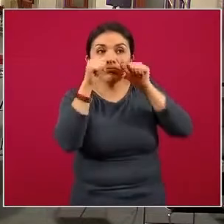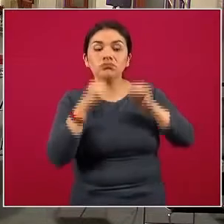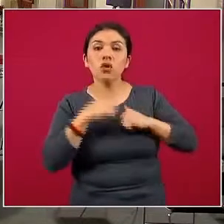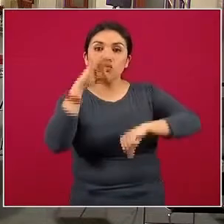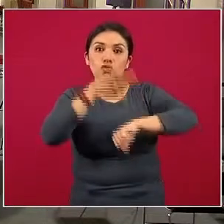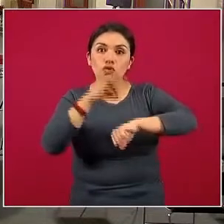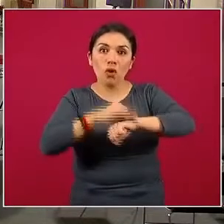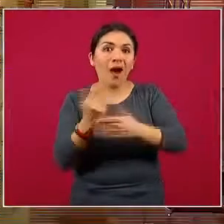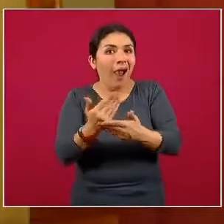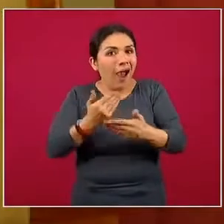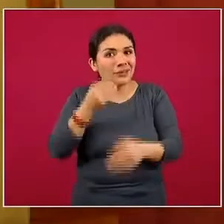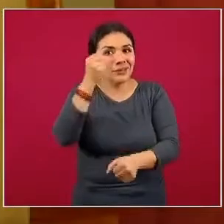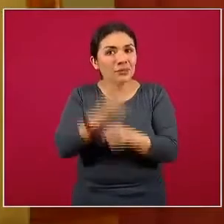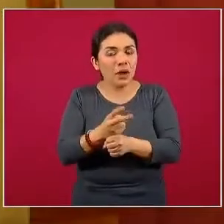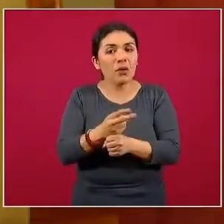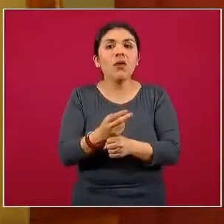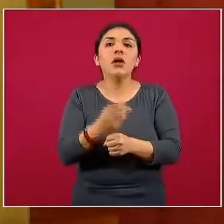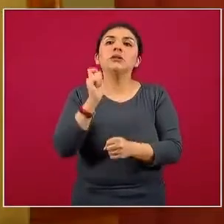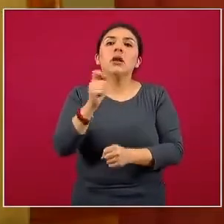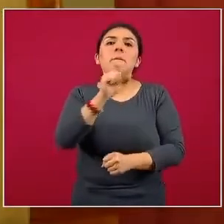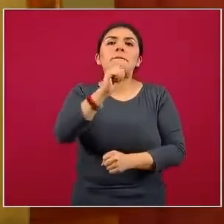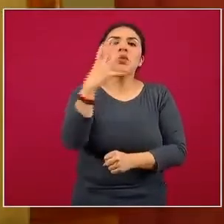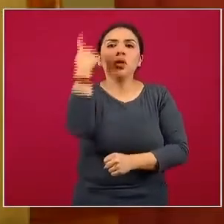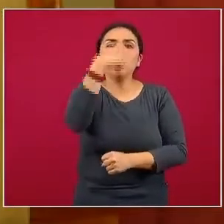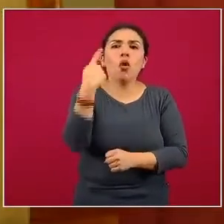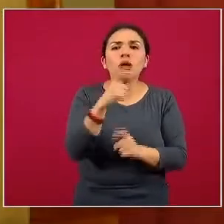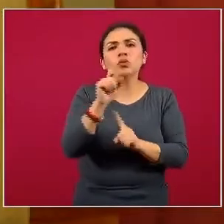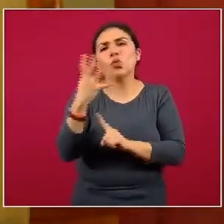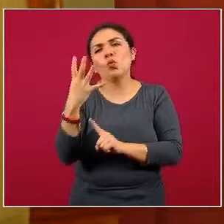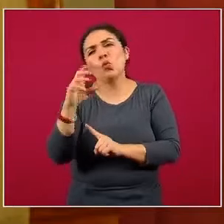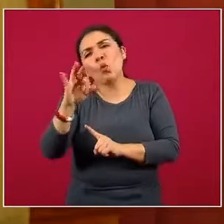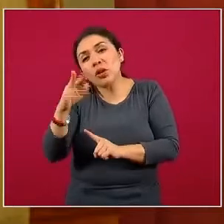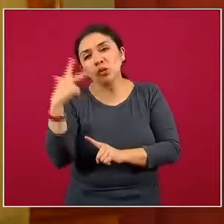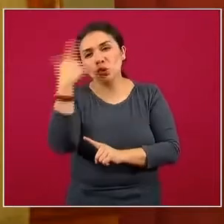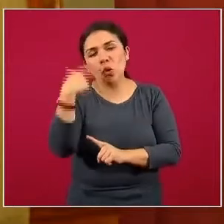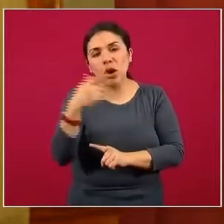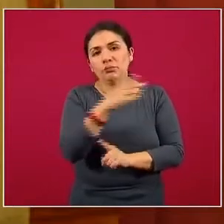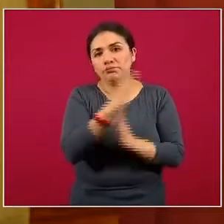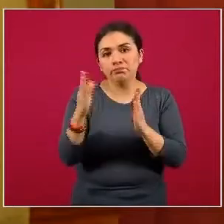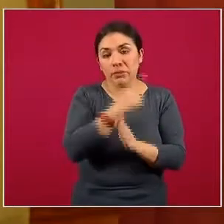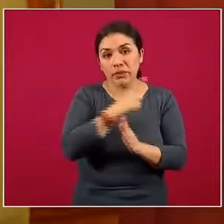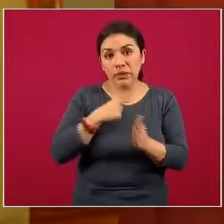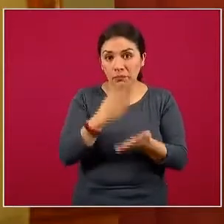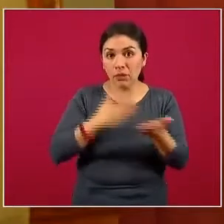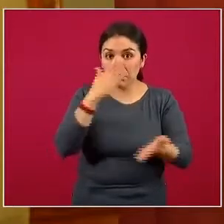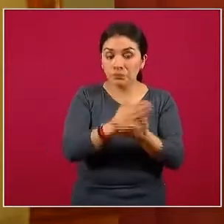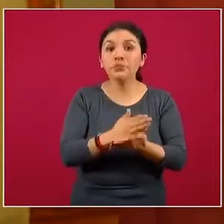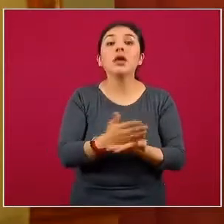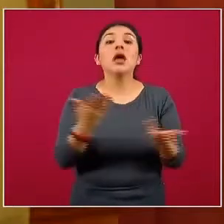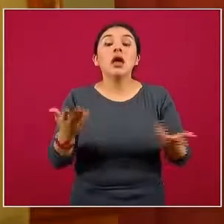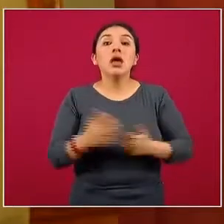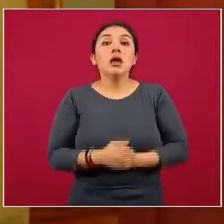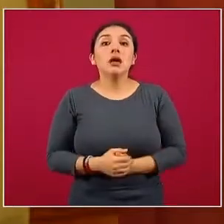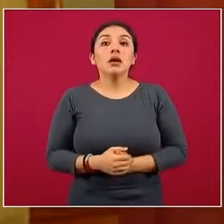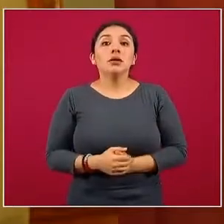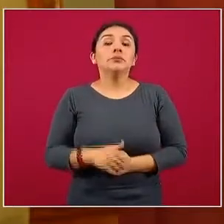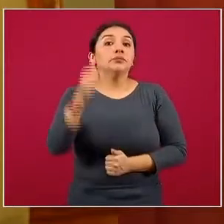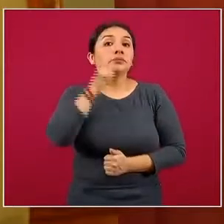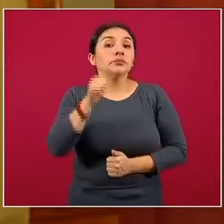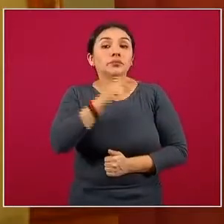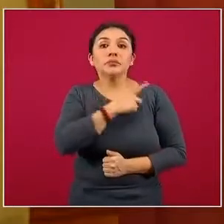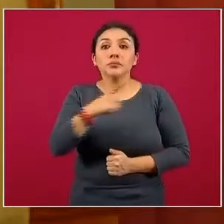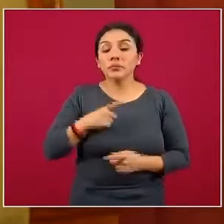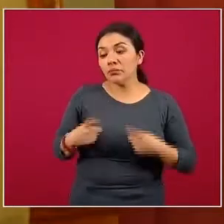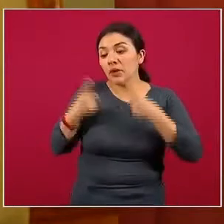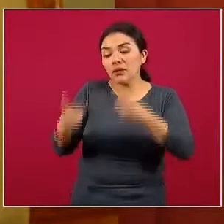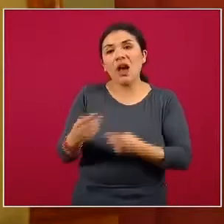de manera oportuna en las primeras 24, 48 horas. Lógicamente hay que abastecer el seno familiar de